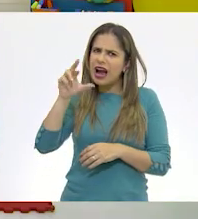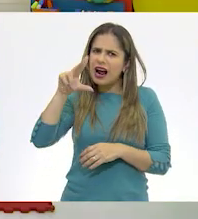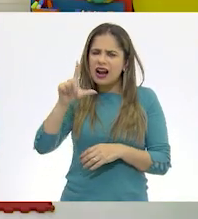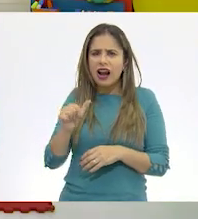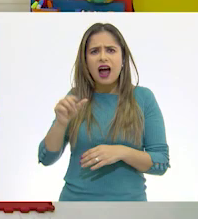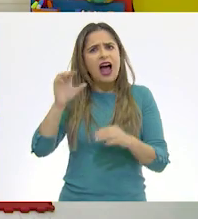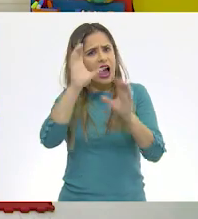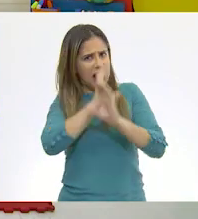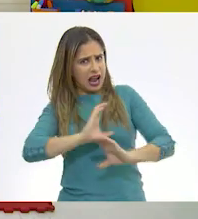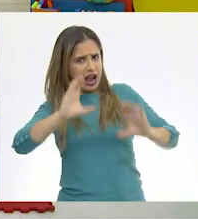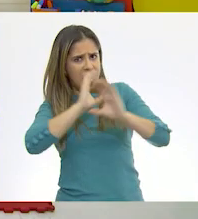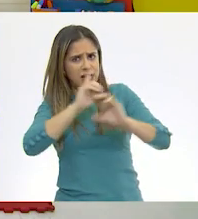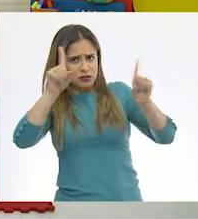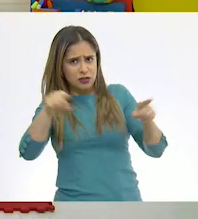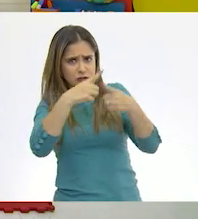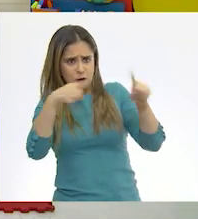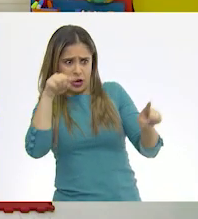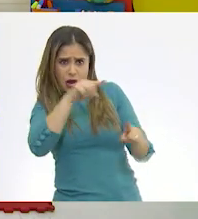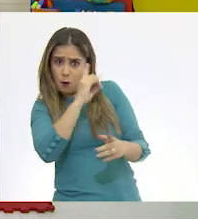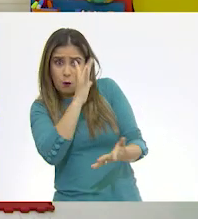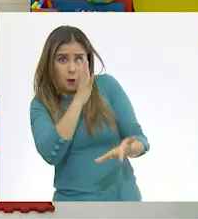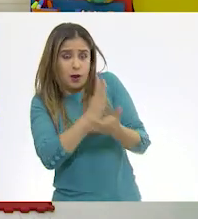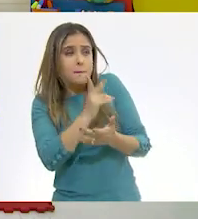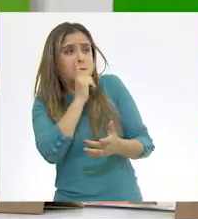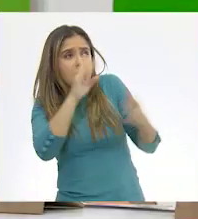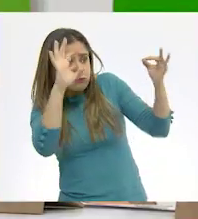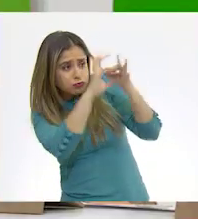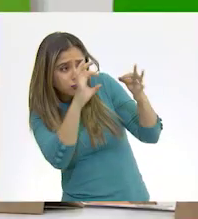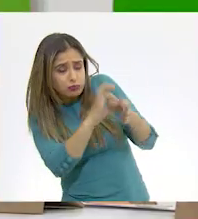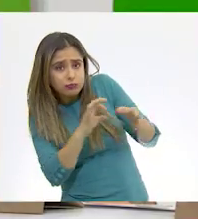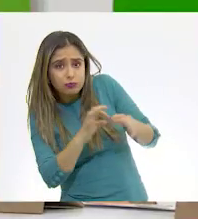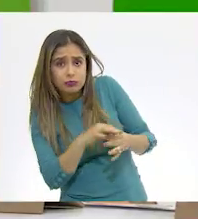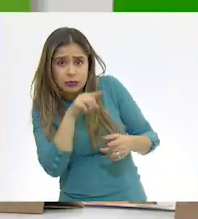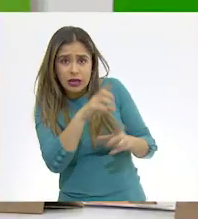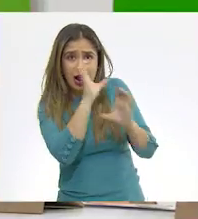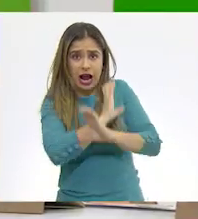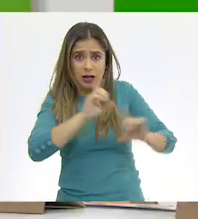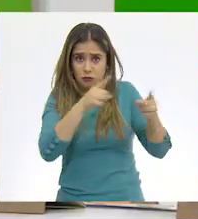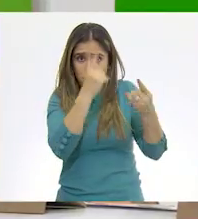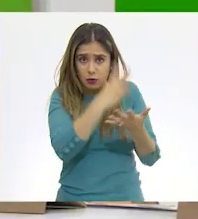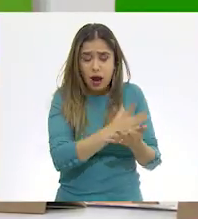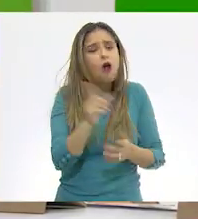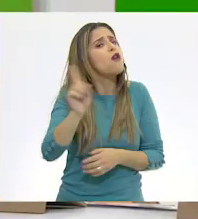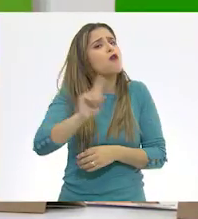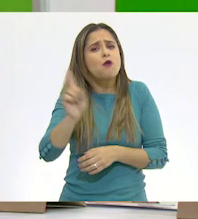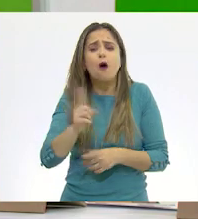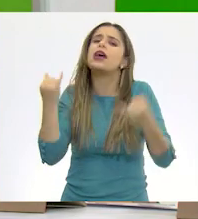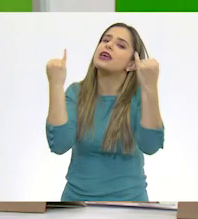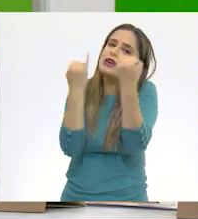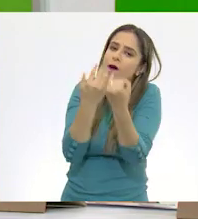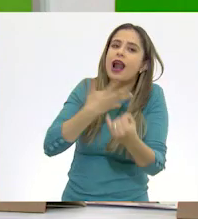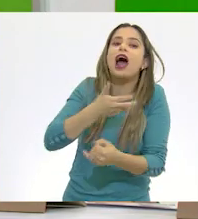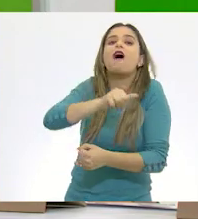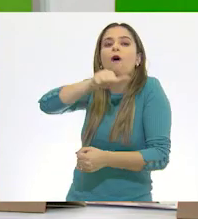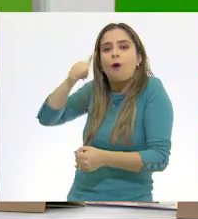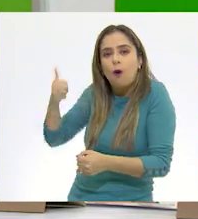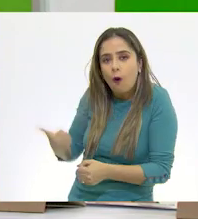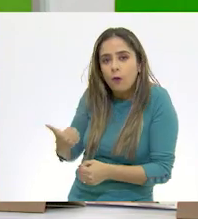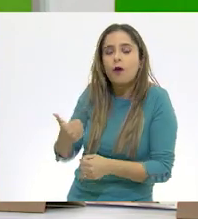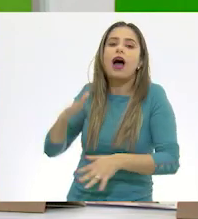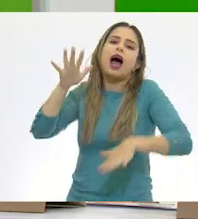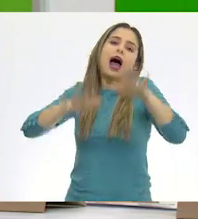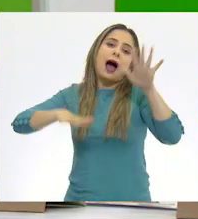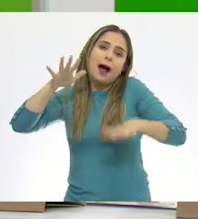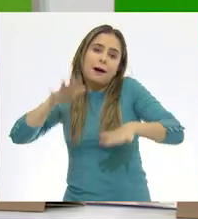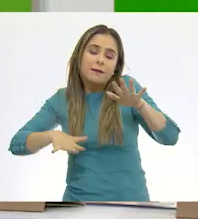las canciones podemos encontrar rimas? No, las rimas las encontramos en diversos textos, a veces